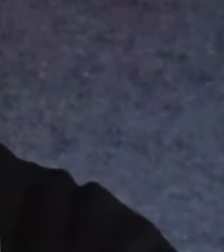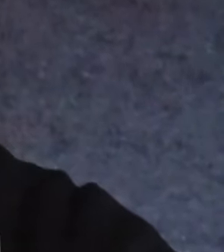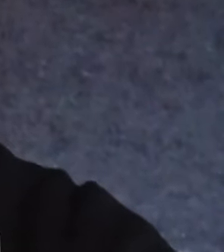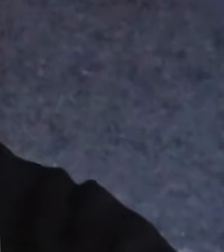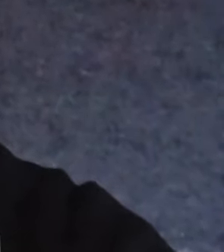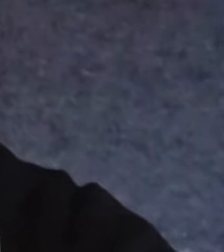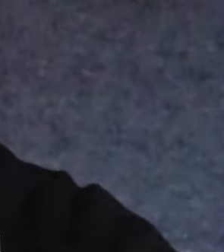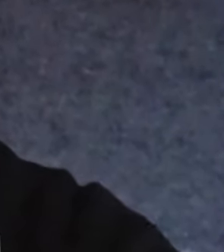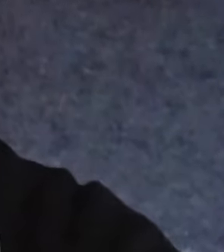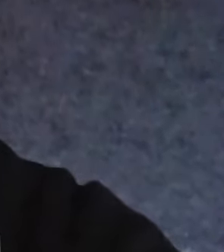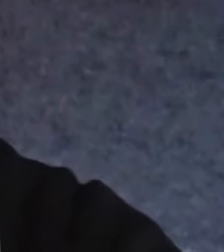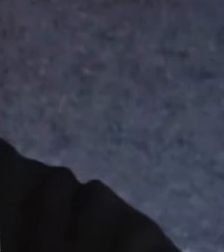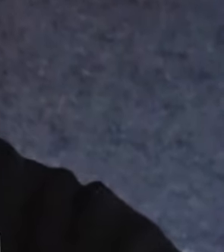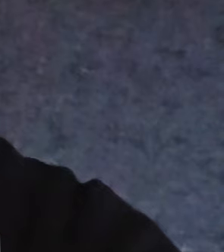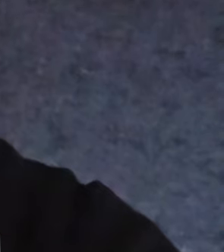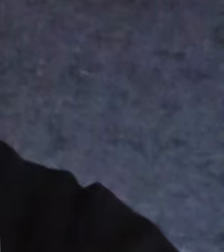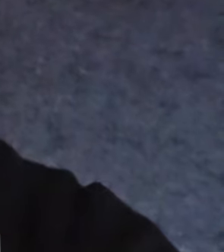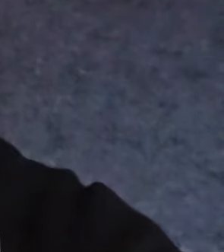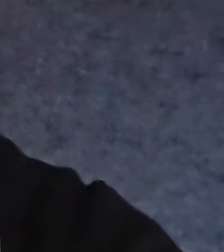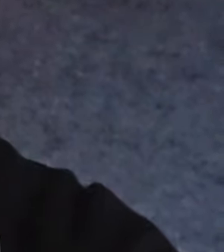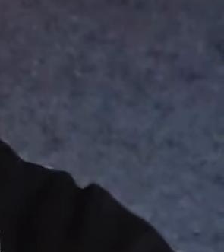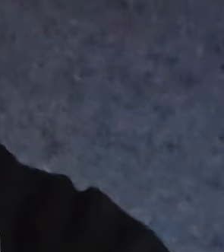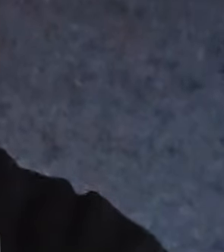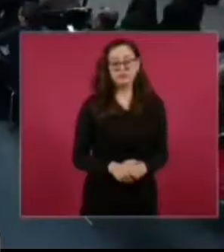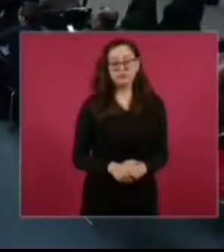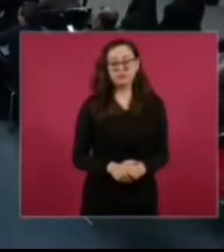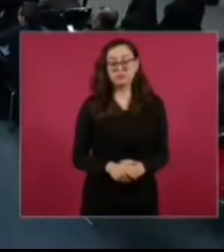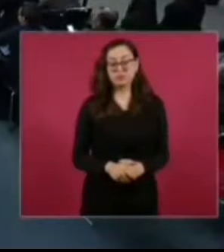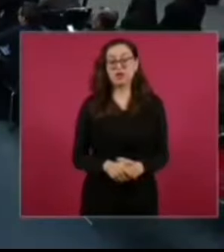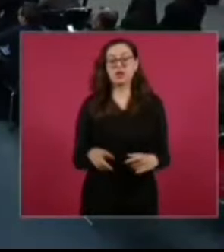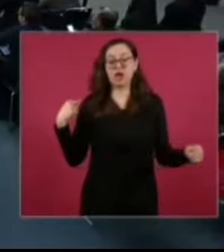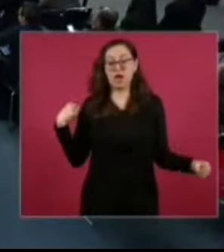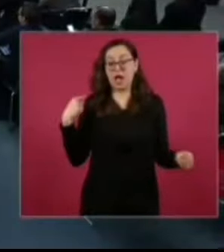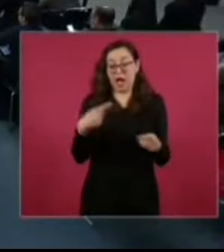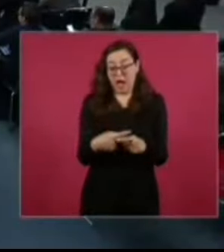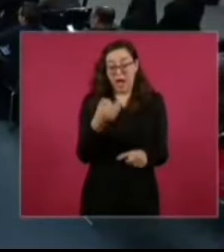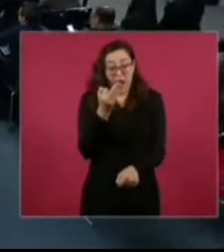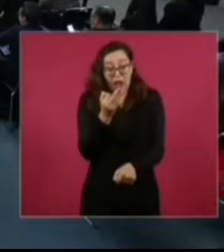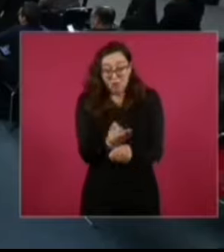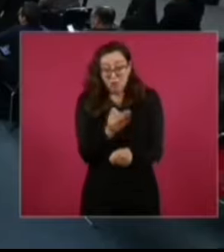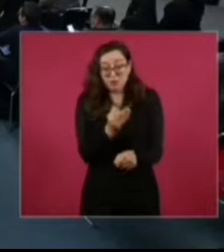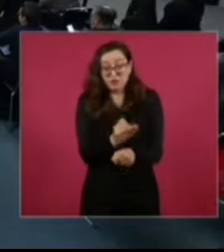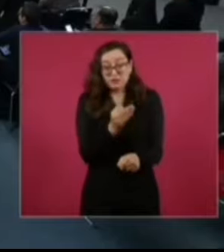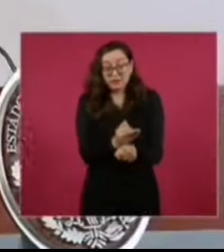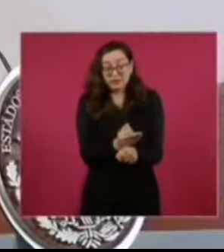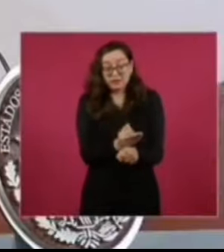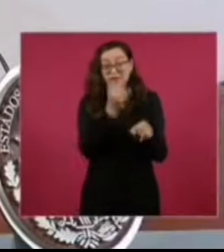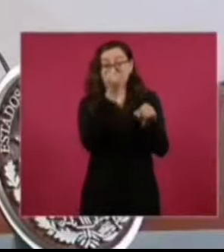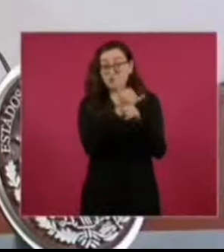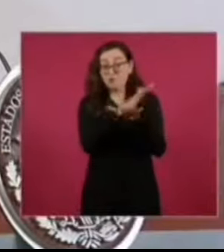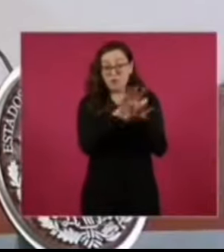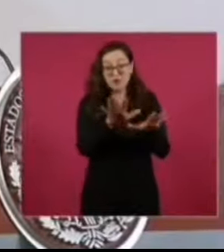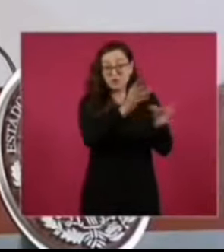custodia de los Estados Unidos, es lo que indica la secretaria Rosa Isela Rodríguez. En el momento solamente nos dijeron,